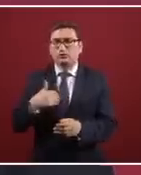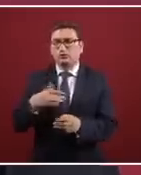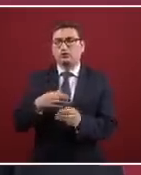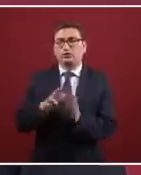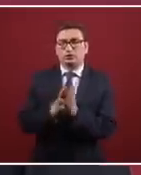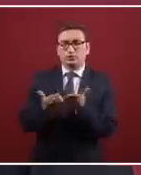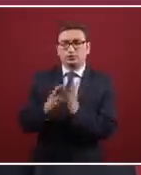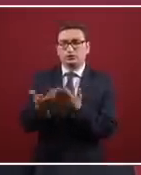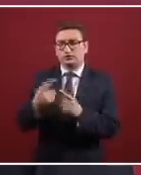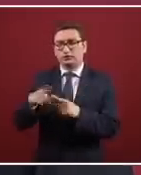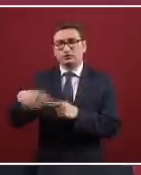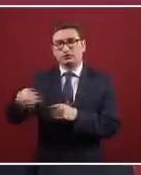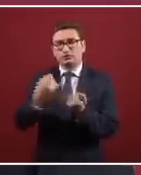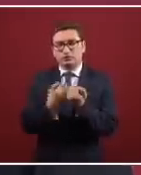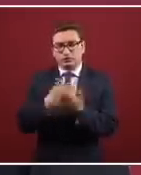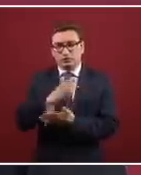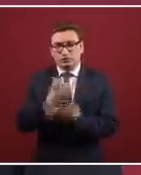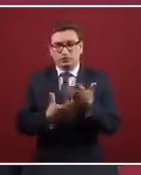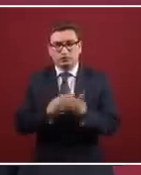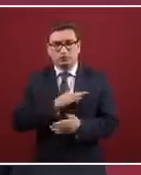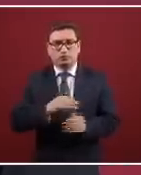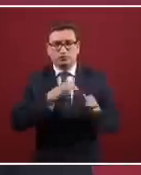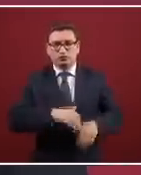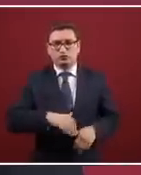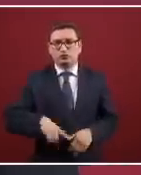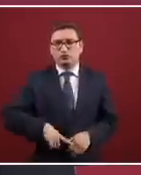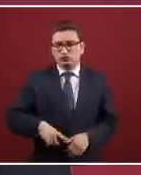vas a tener contratos en el gobierno,